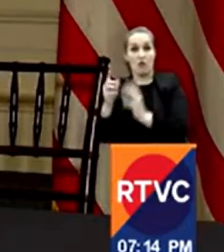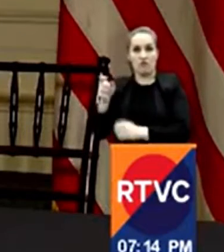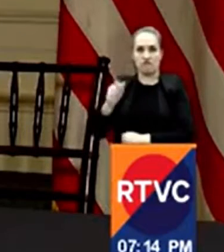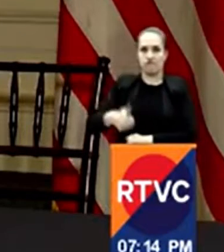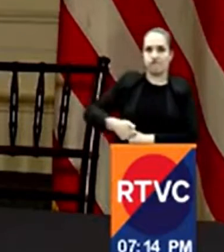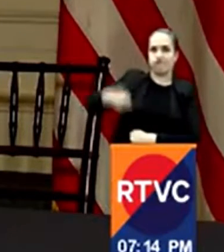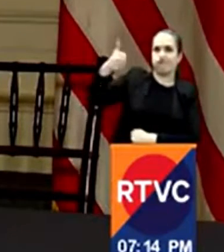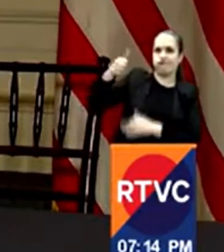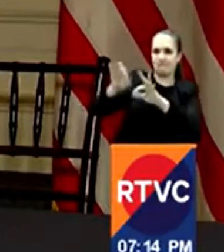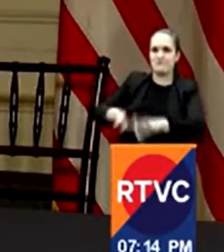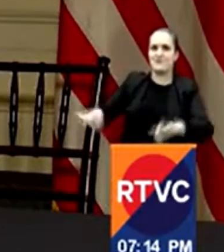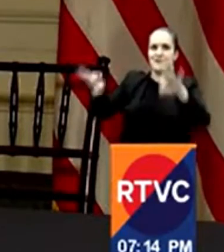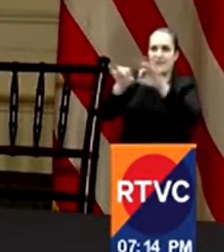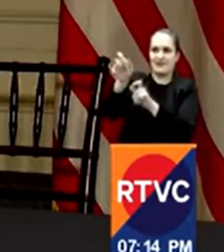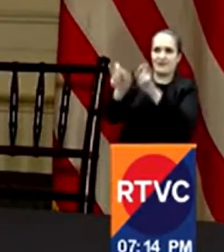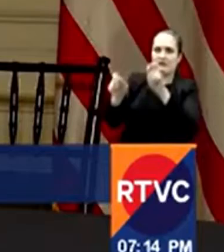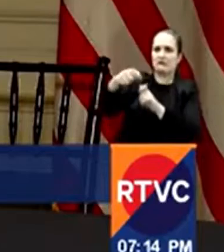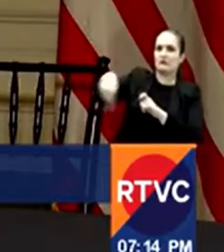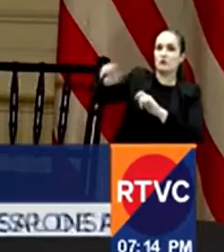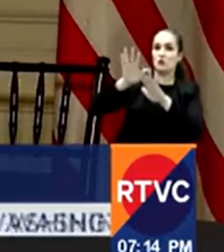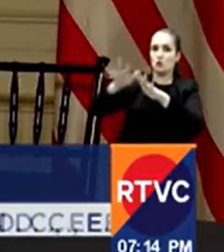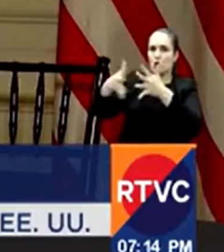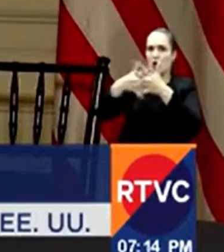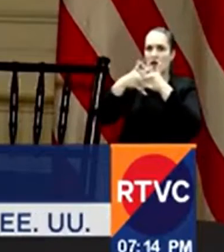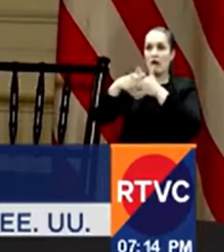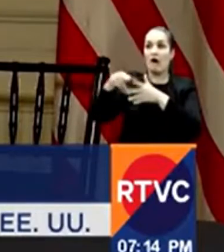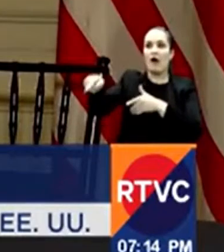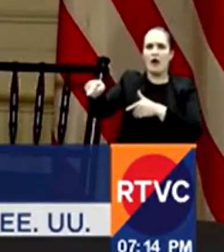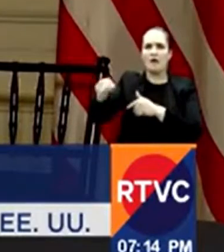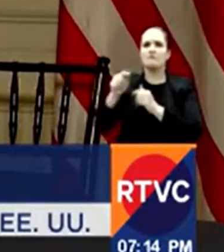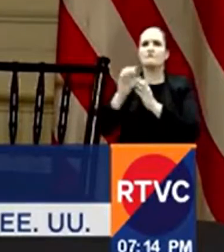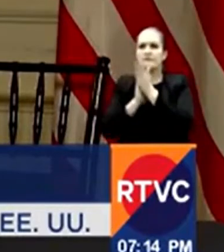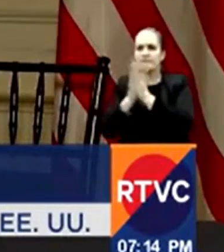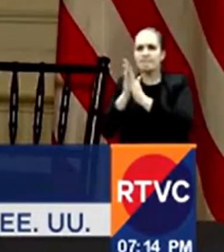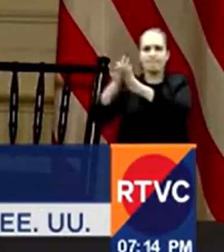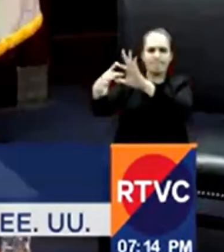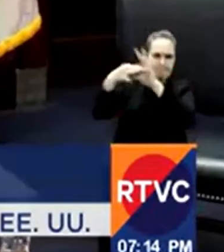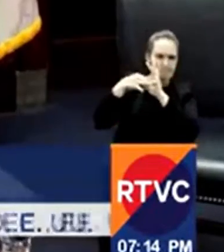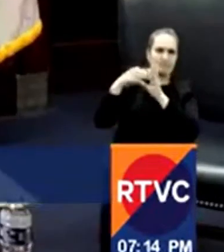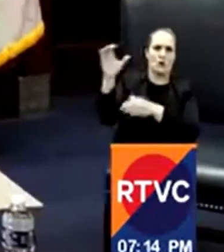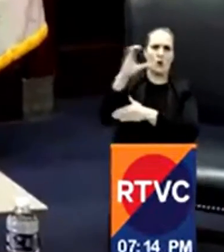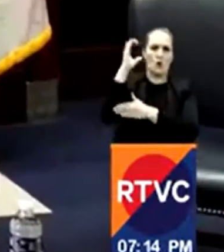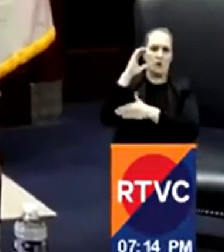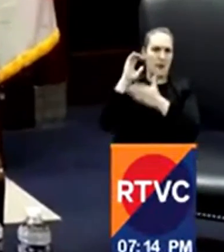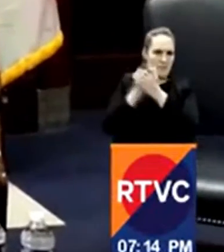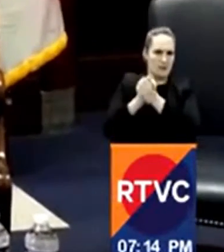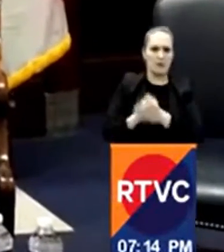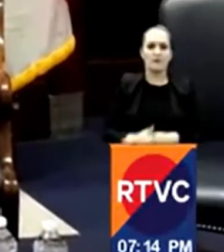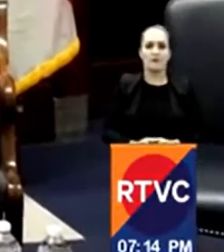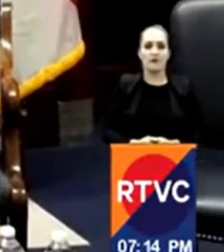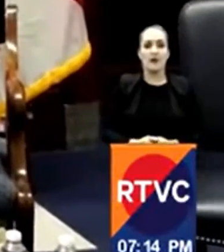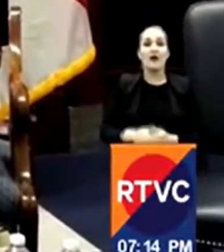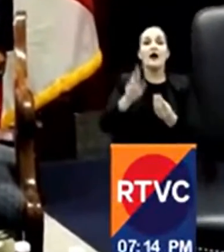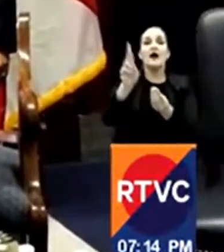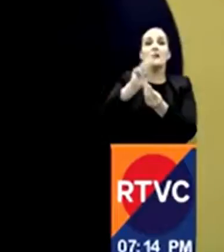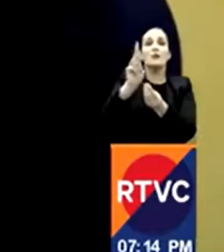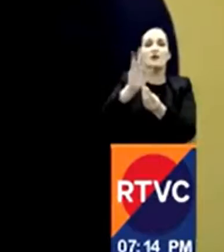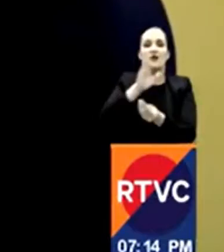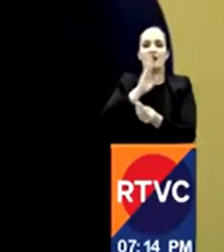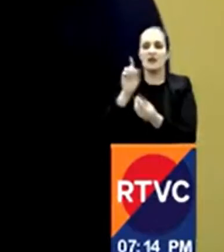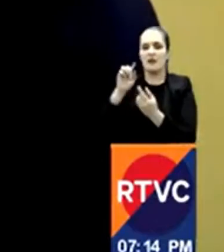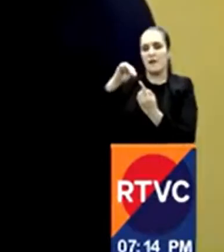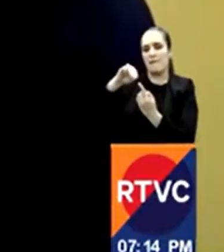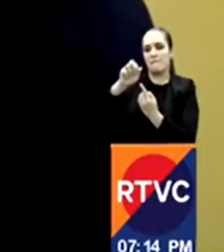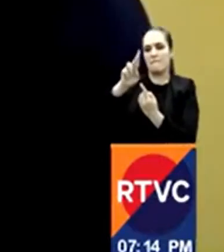de Estados Unidos y que también son muy amigos de Colombia. Por los republicanos estuvieron Marco Rubio y